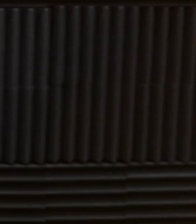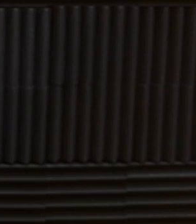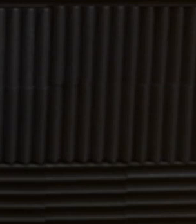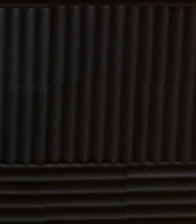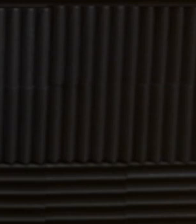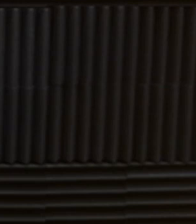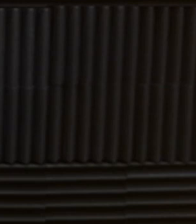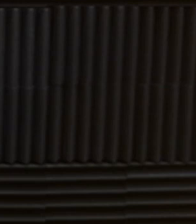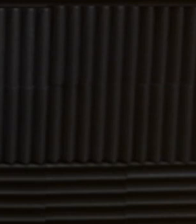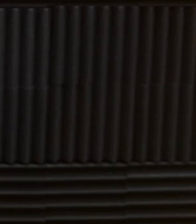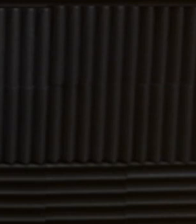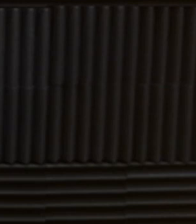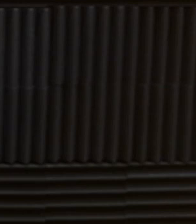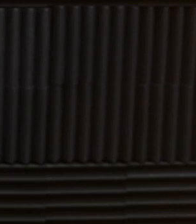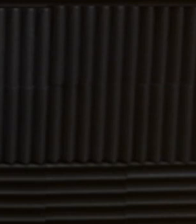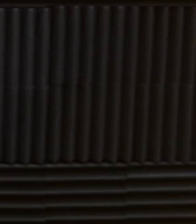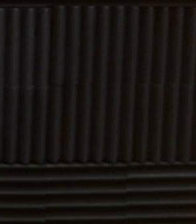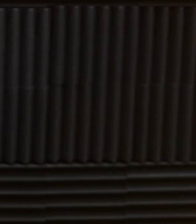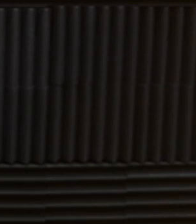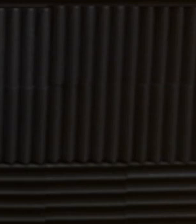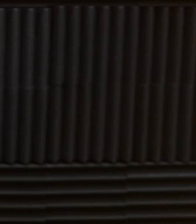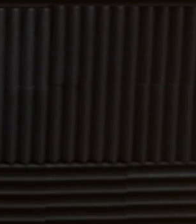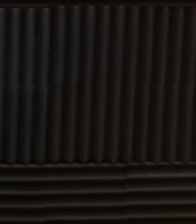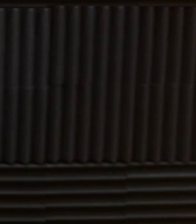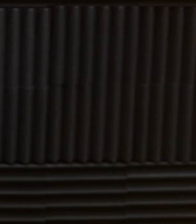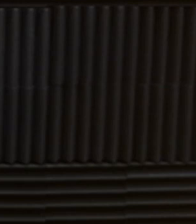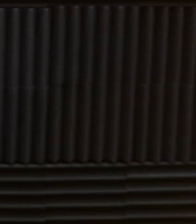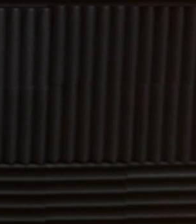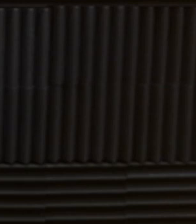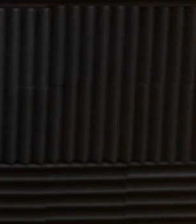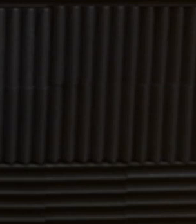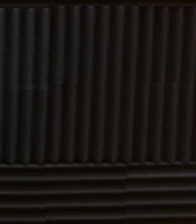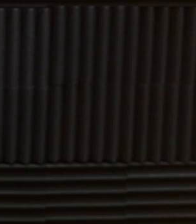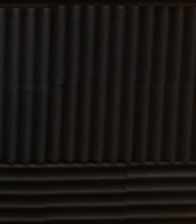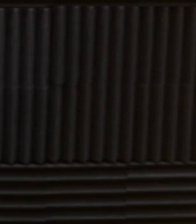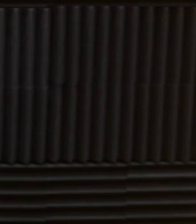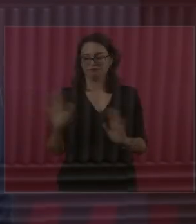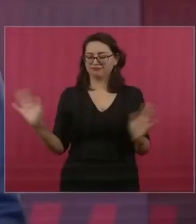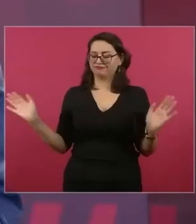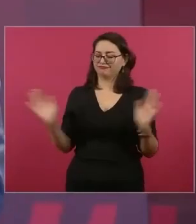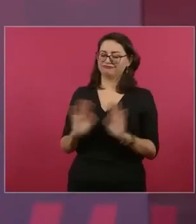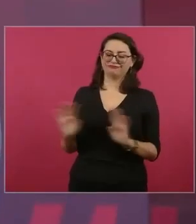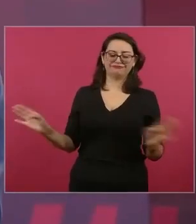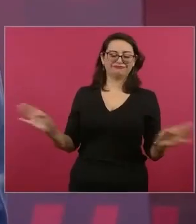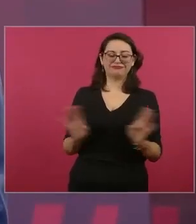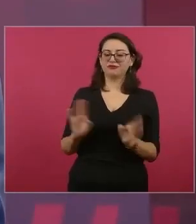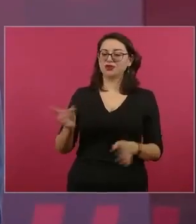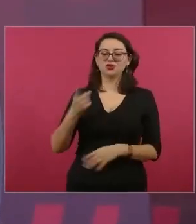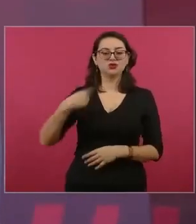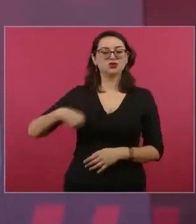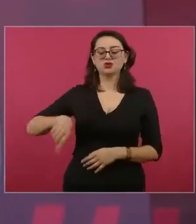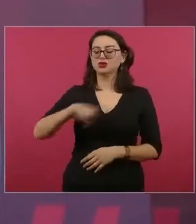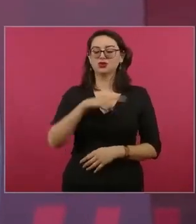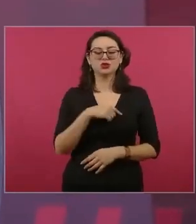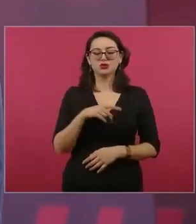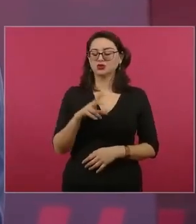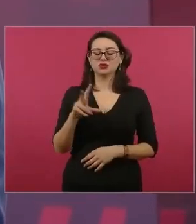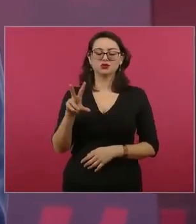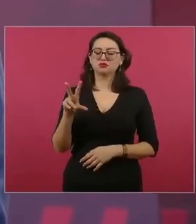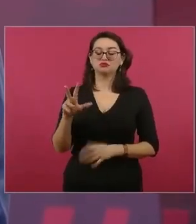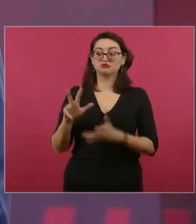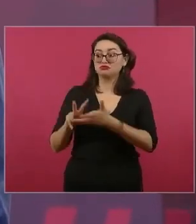Chilpancingo vamos a escuchar el presidente Cuál fue el llamado que hizo al respecto y